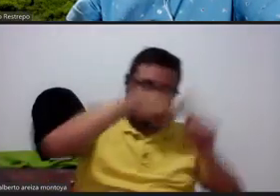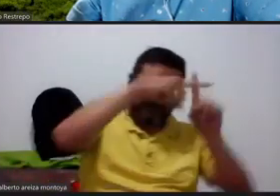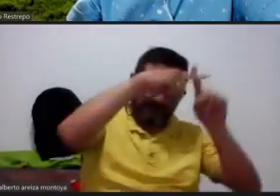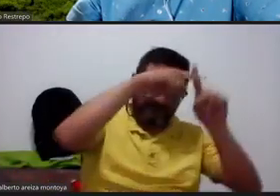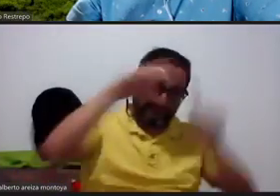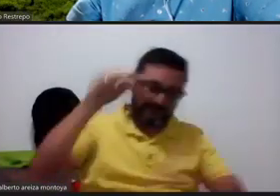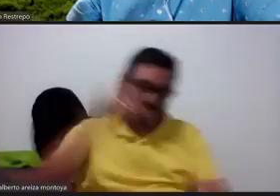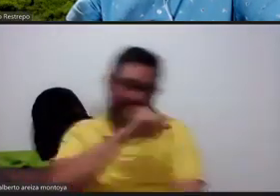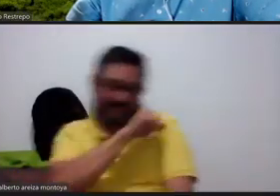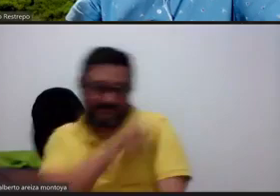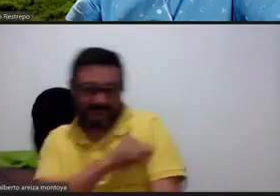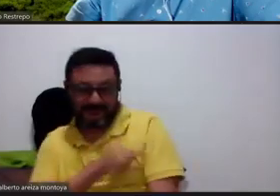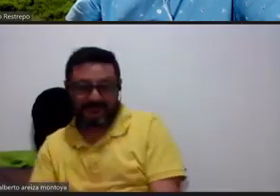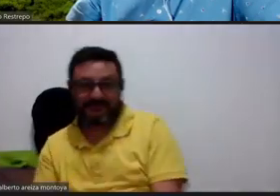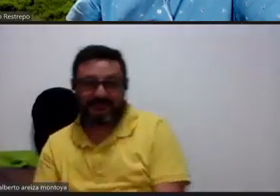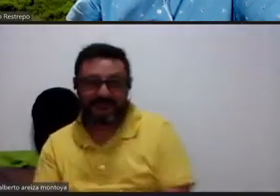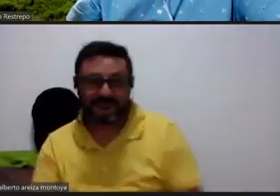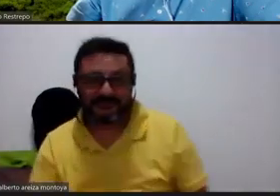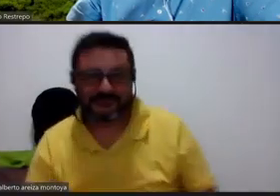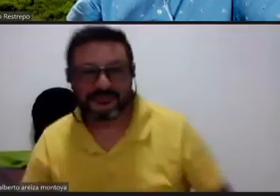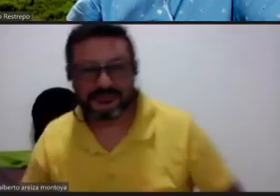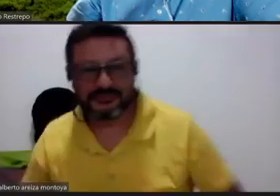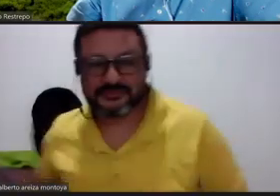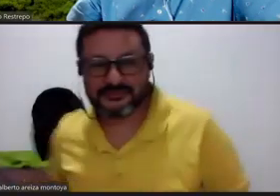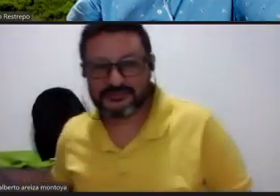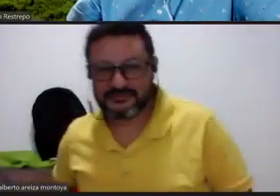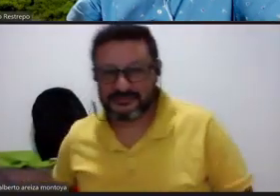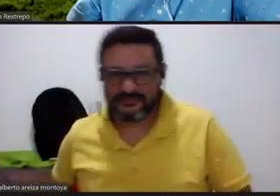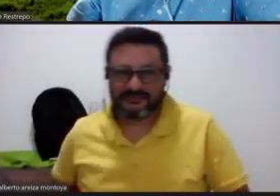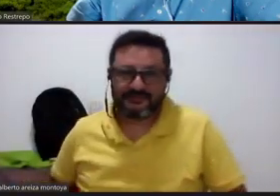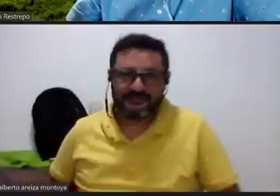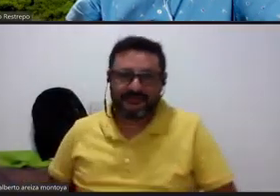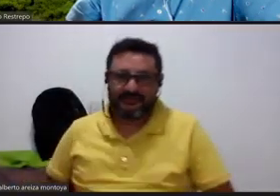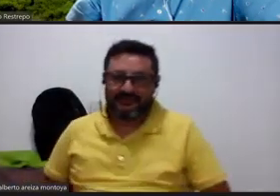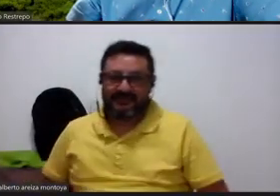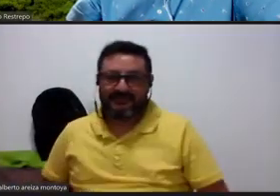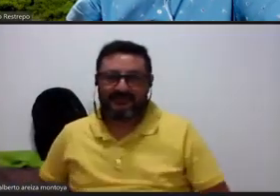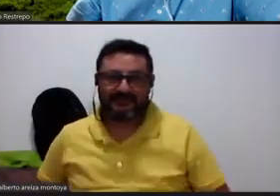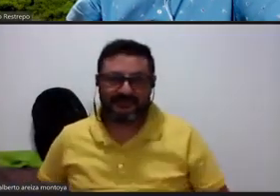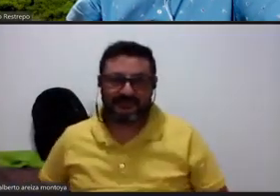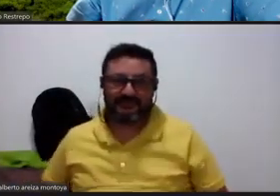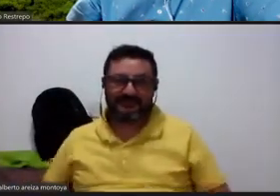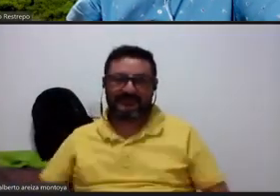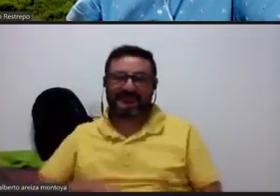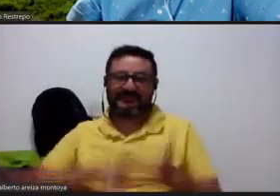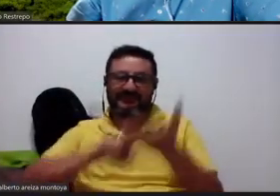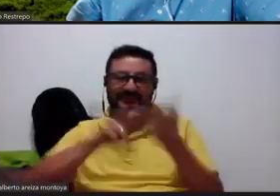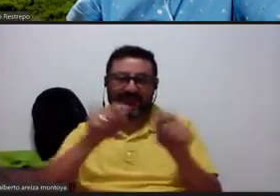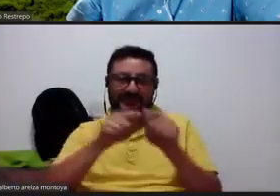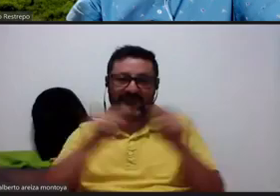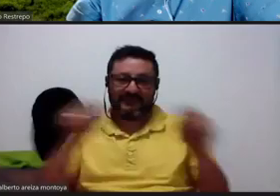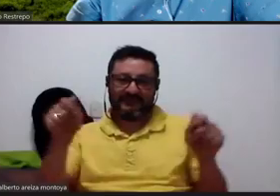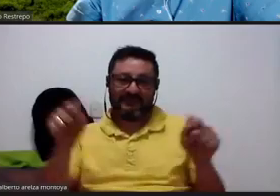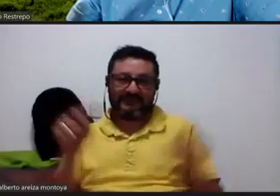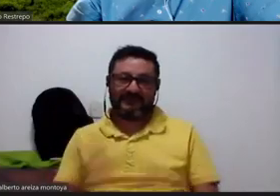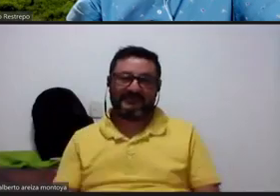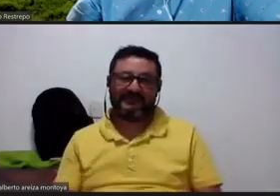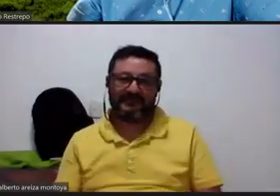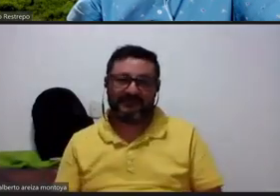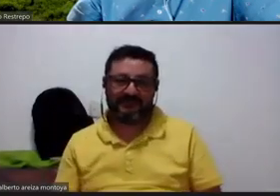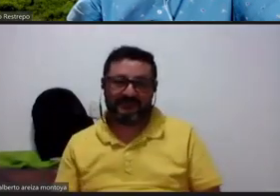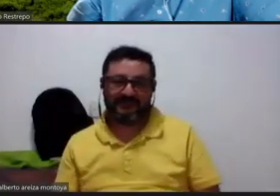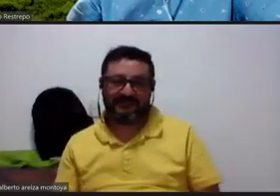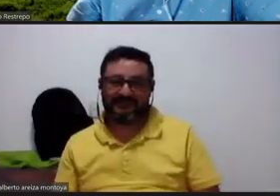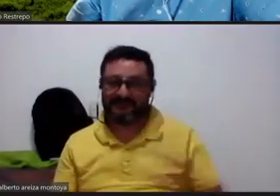hombro. Y él me dijo, no, venga, hagamos un proceso de recuperación más largo. O sea, más largo